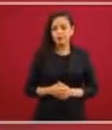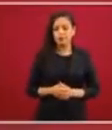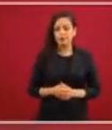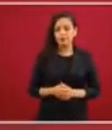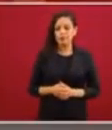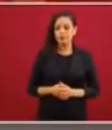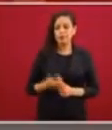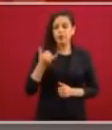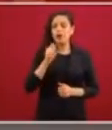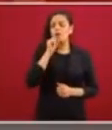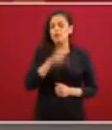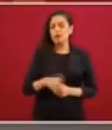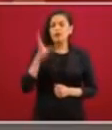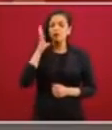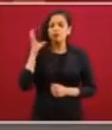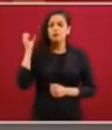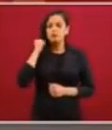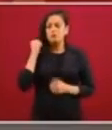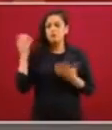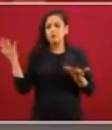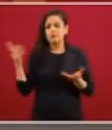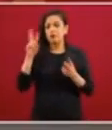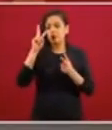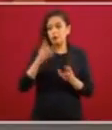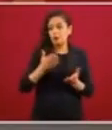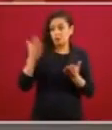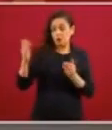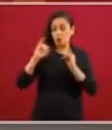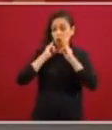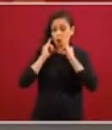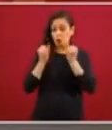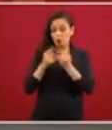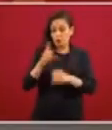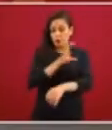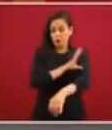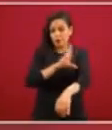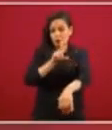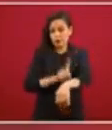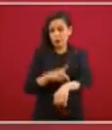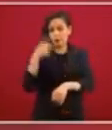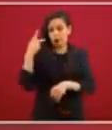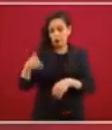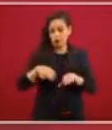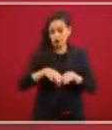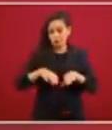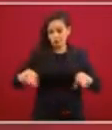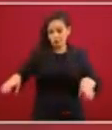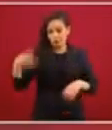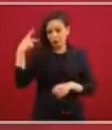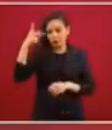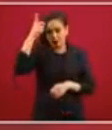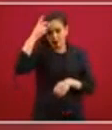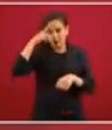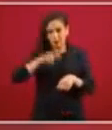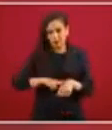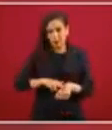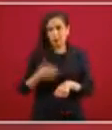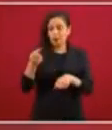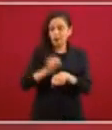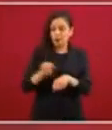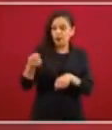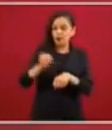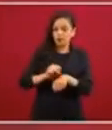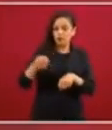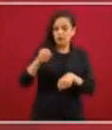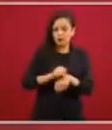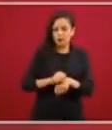el Senado. Mi agradecimiento a la Junta de Coordinación Política y la Mesa Directiva, que desde hace varias semanas nos hemos mantenido